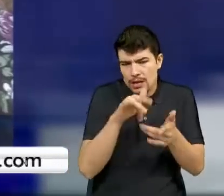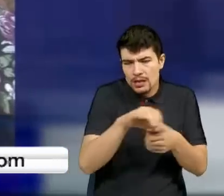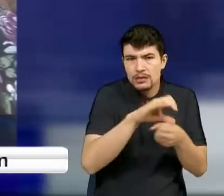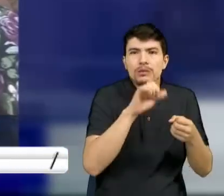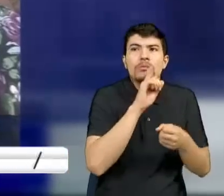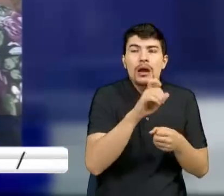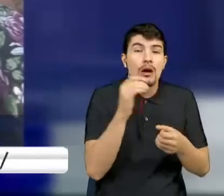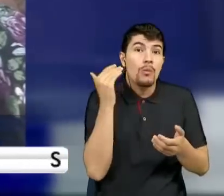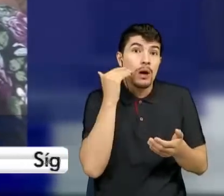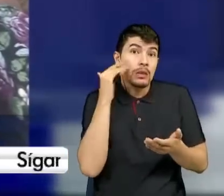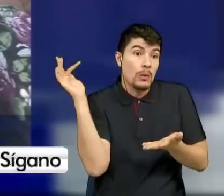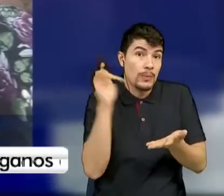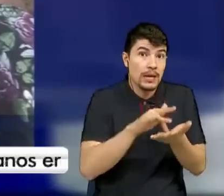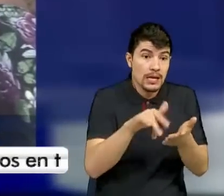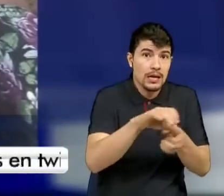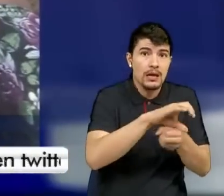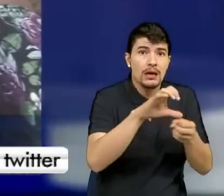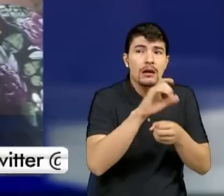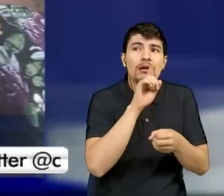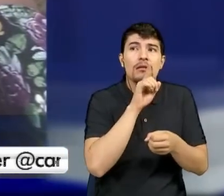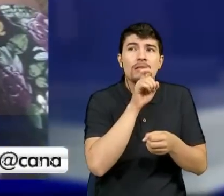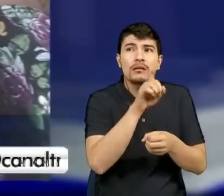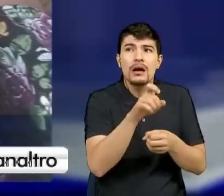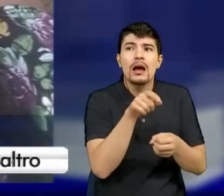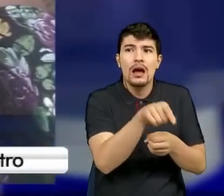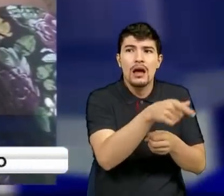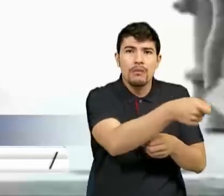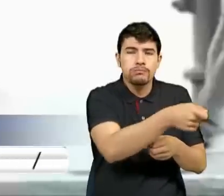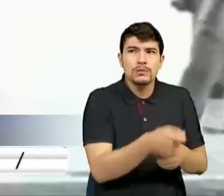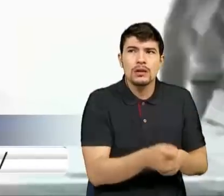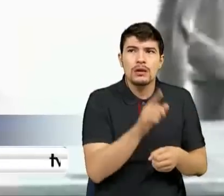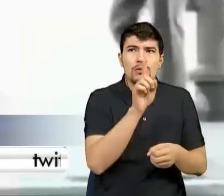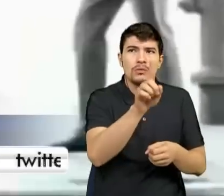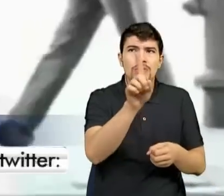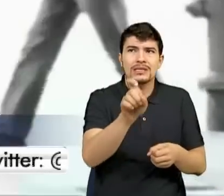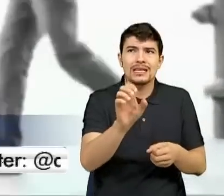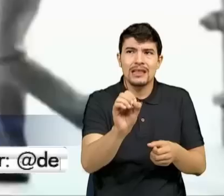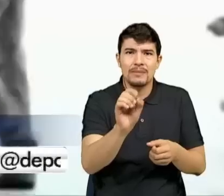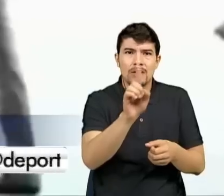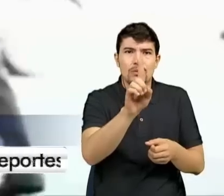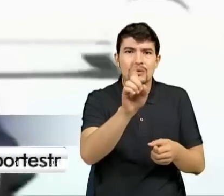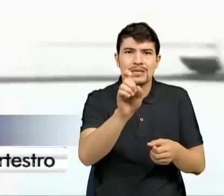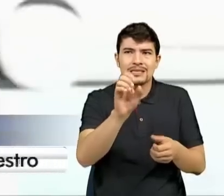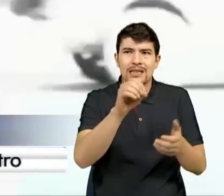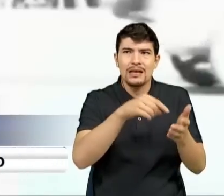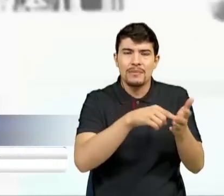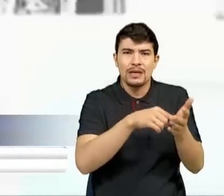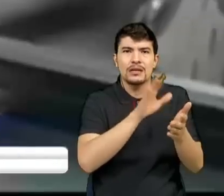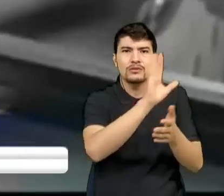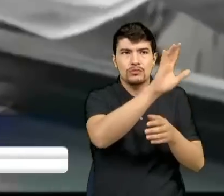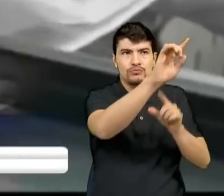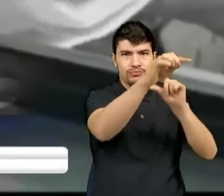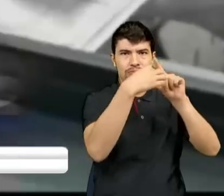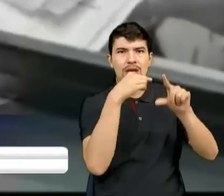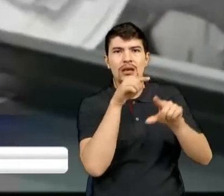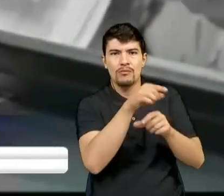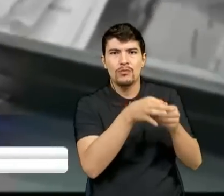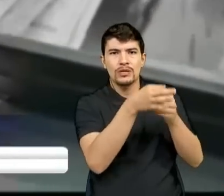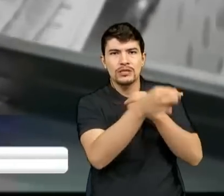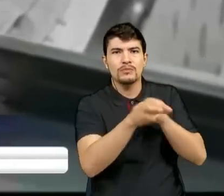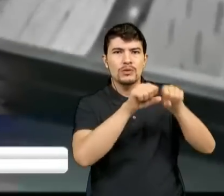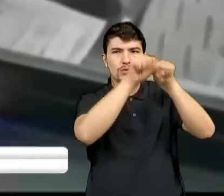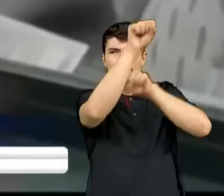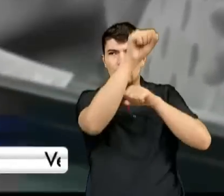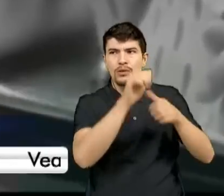capital santandereana, Caterine se dispuso a retirar un giro de 160 mil pesos que le habrían hecho desde el municipio del Socorro.